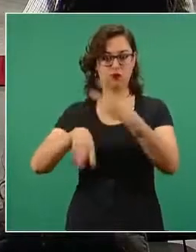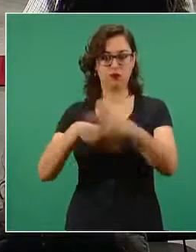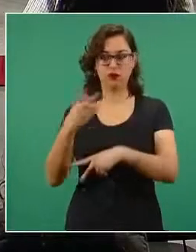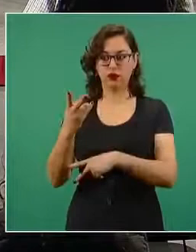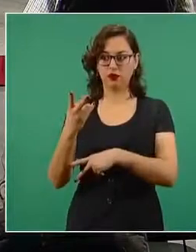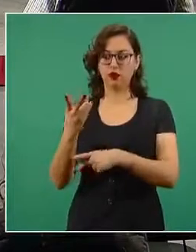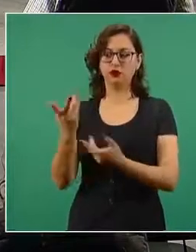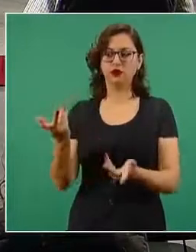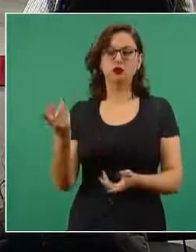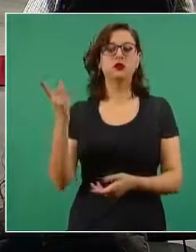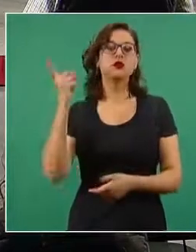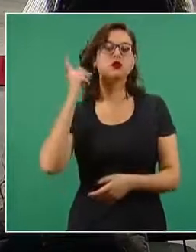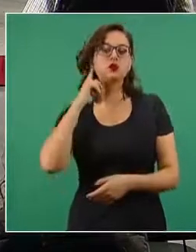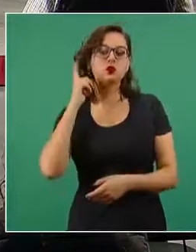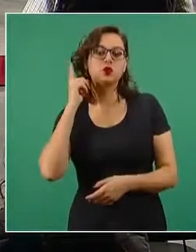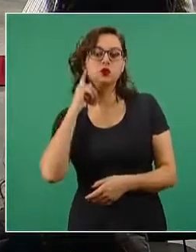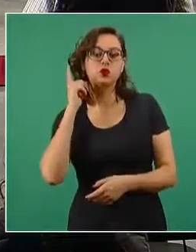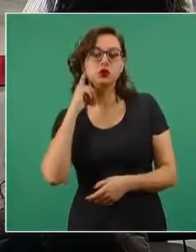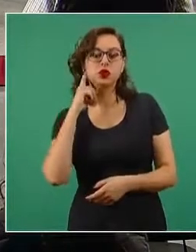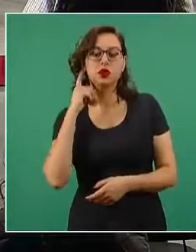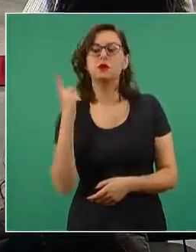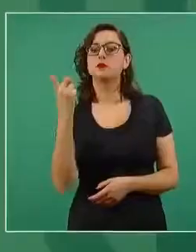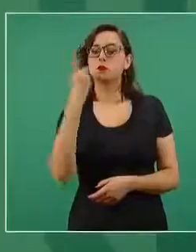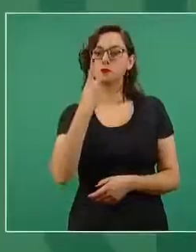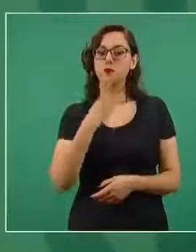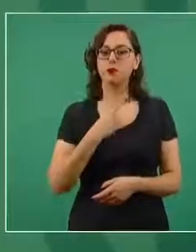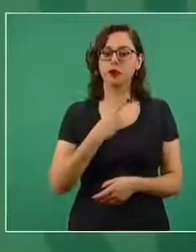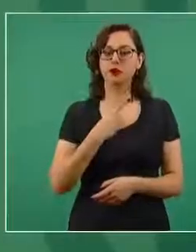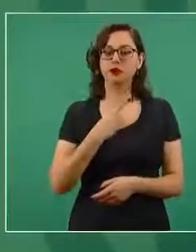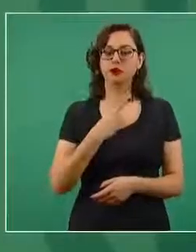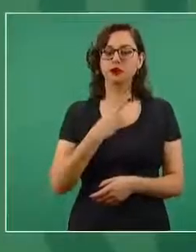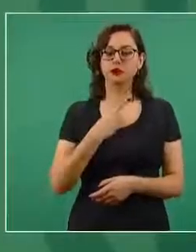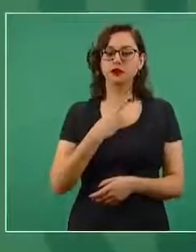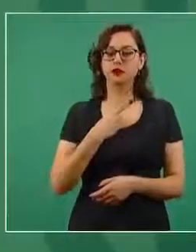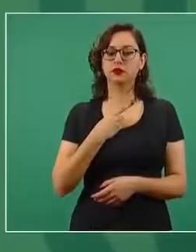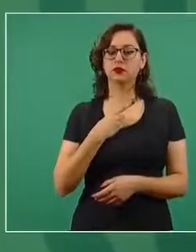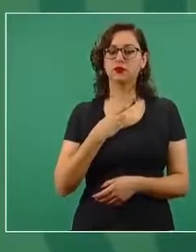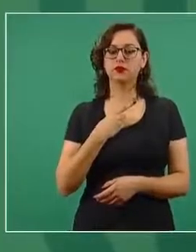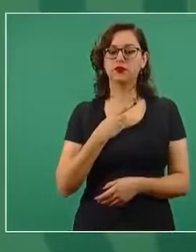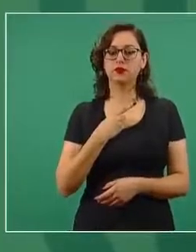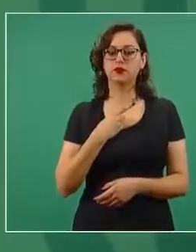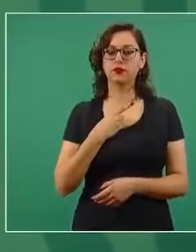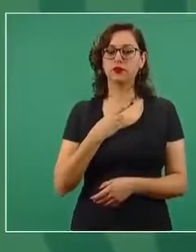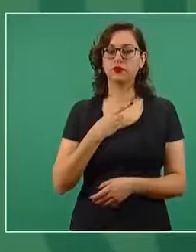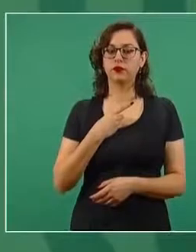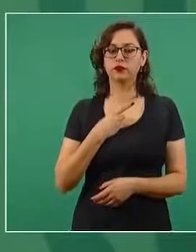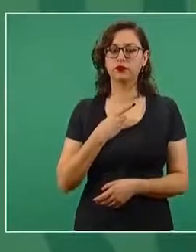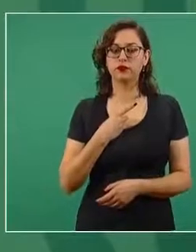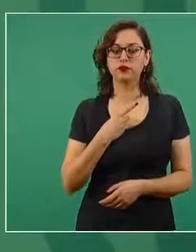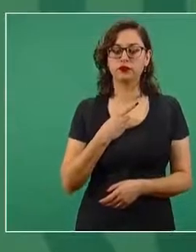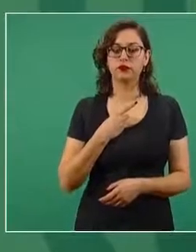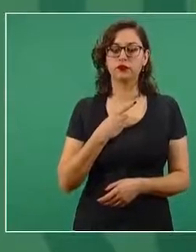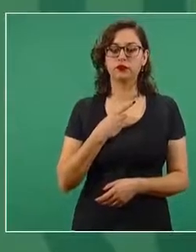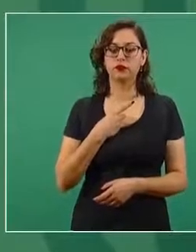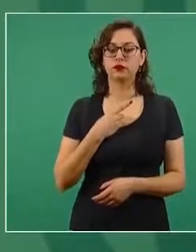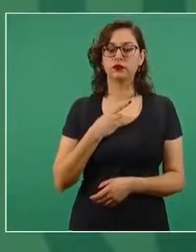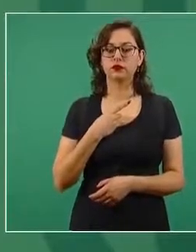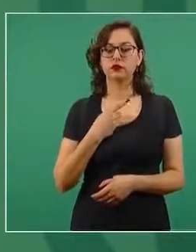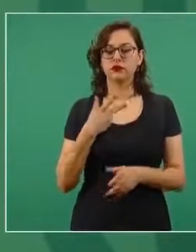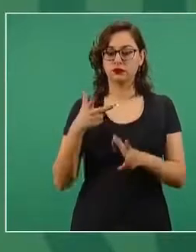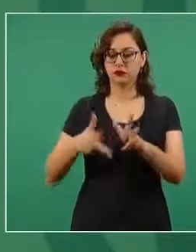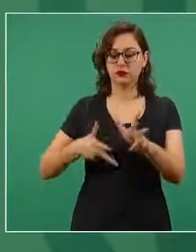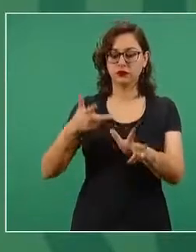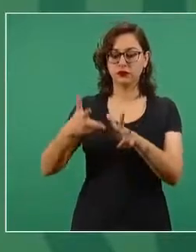me enteraron de que tenemos tramos en donde se está construyendo, rehabilitando la vía